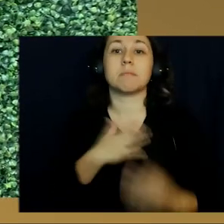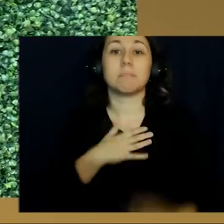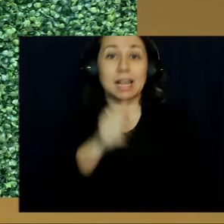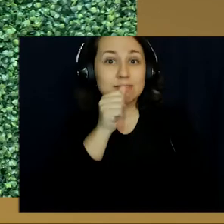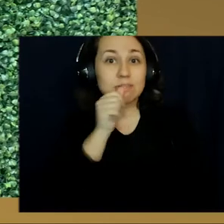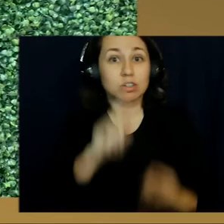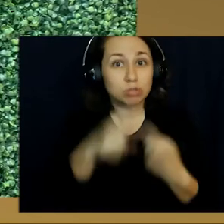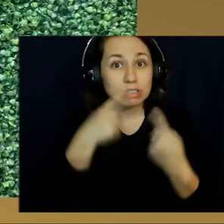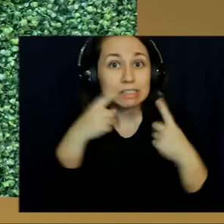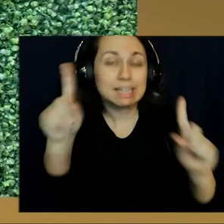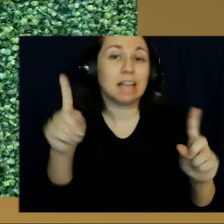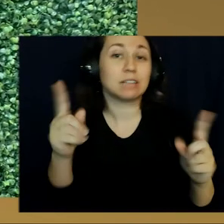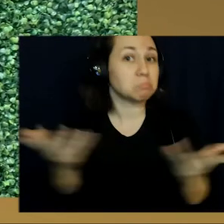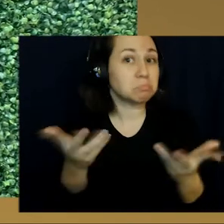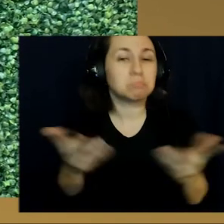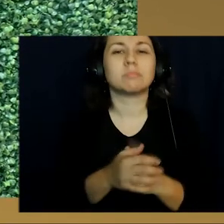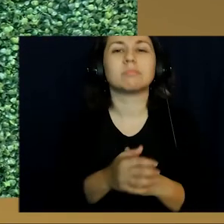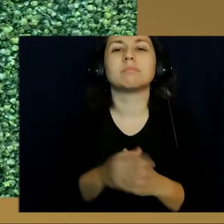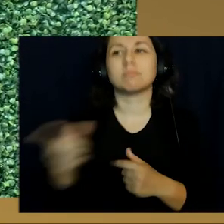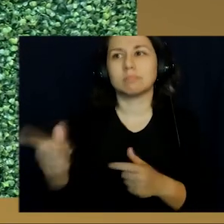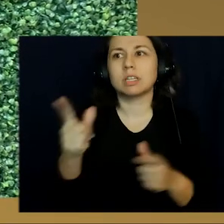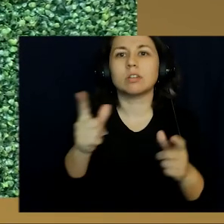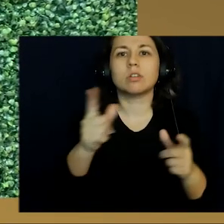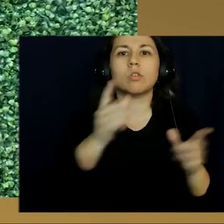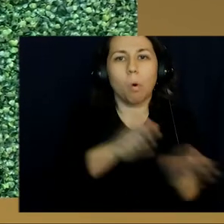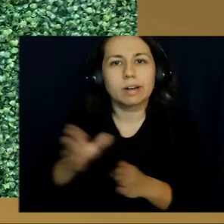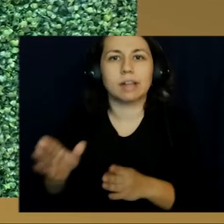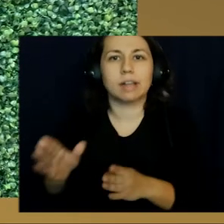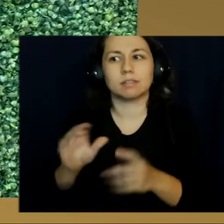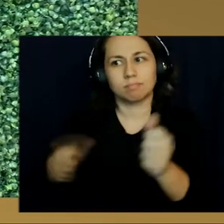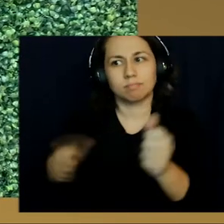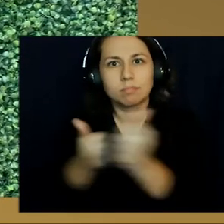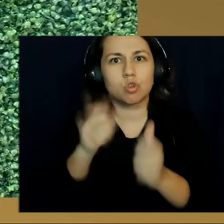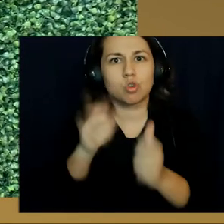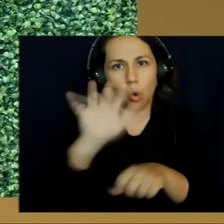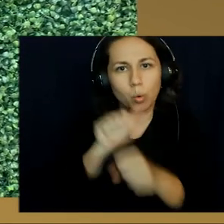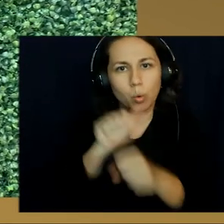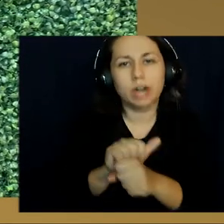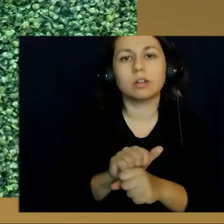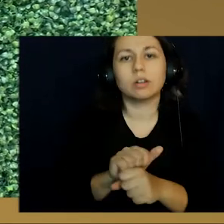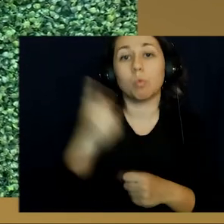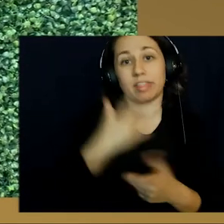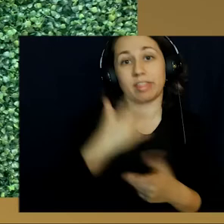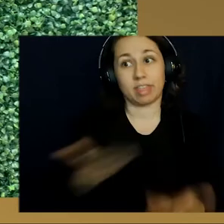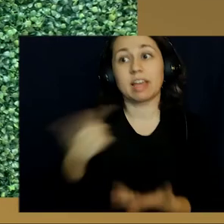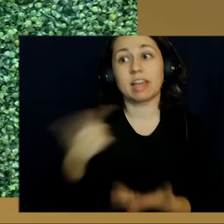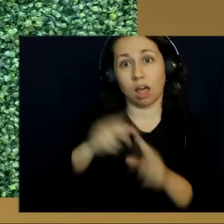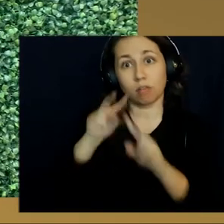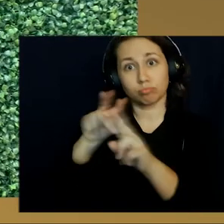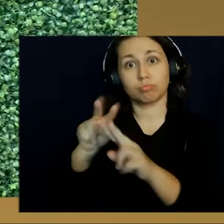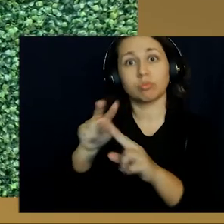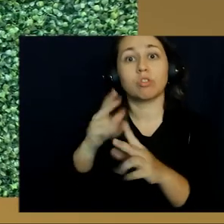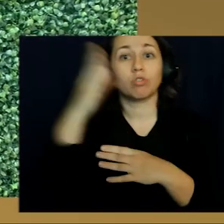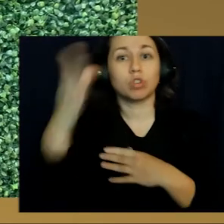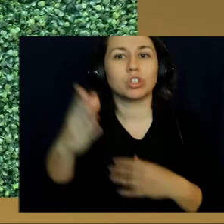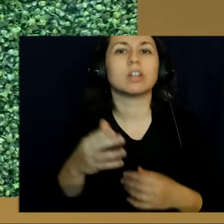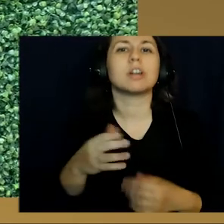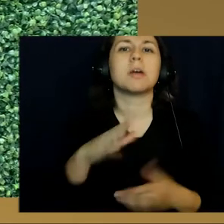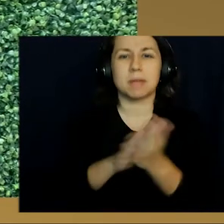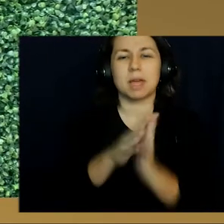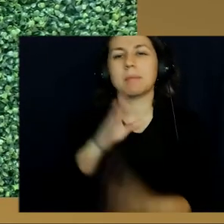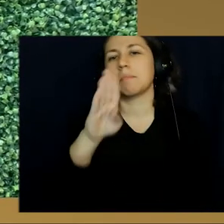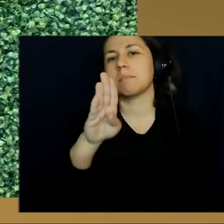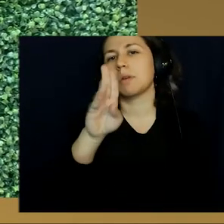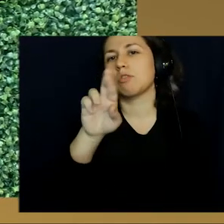Llegué aquí trabajando muy duro. Mi secreto del éxito es estar organizada y seguir con tu trabajo. Algo que quiero para mi futuro es ser una